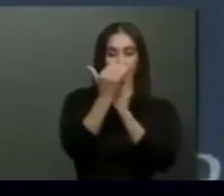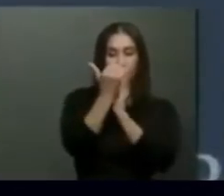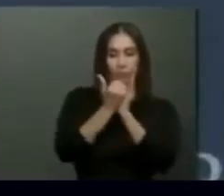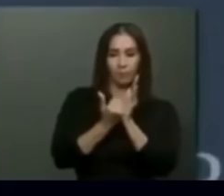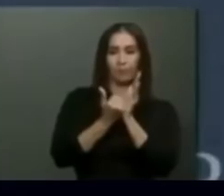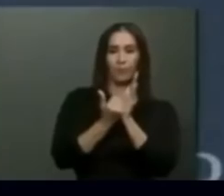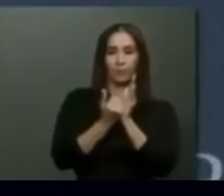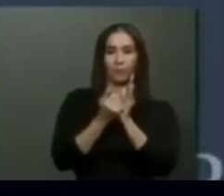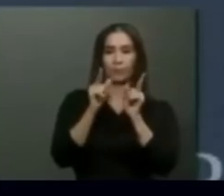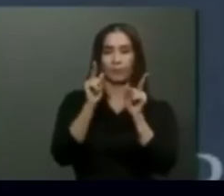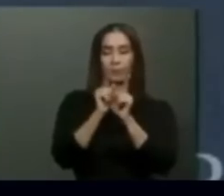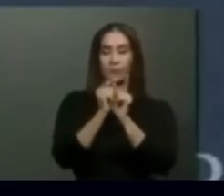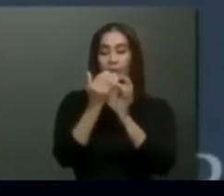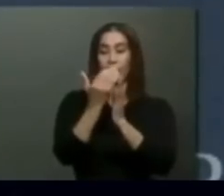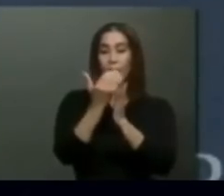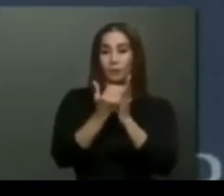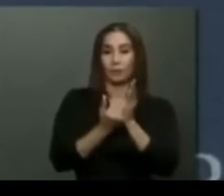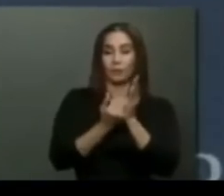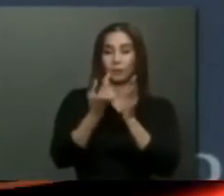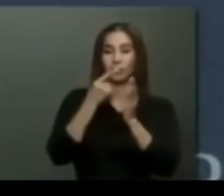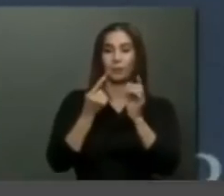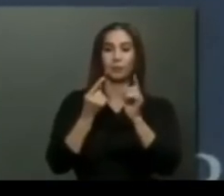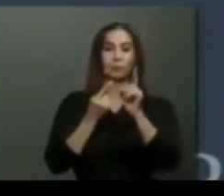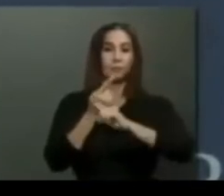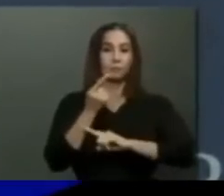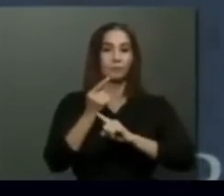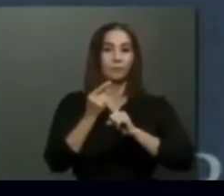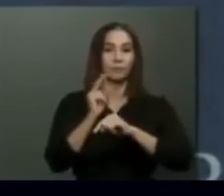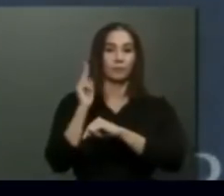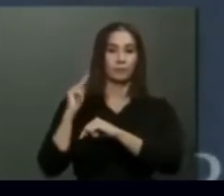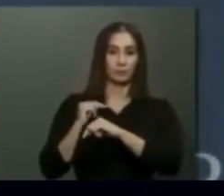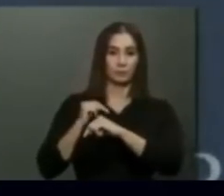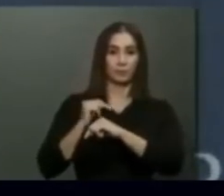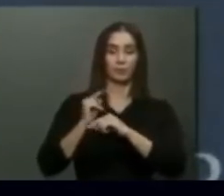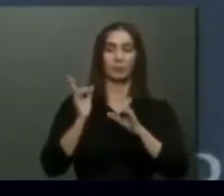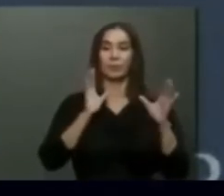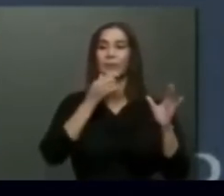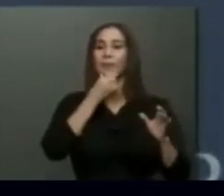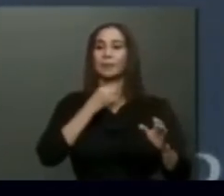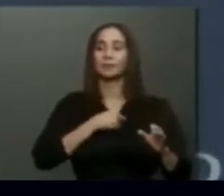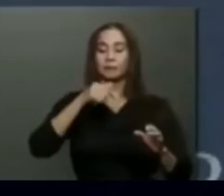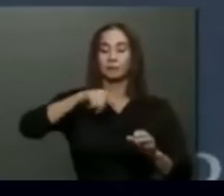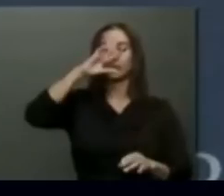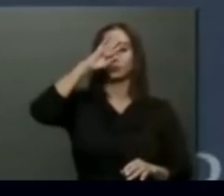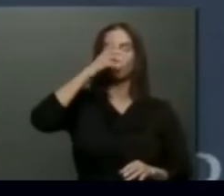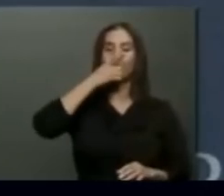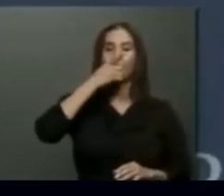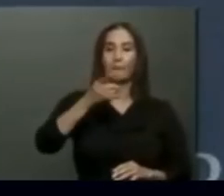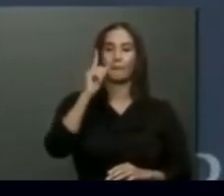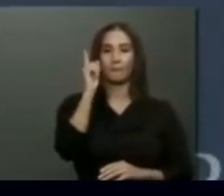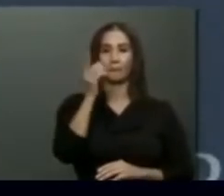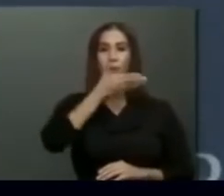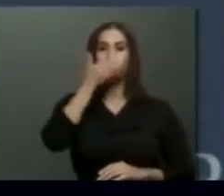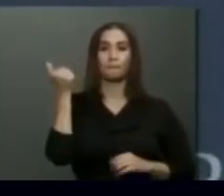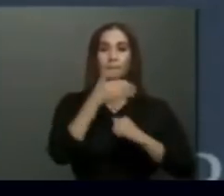reducido y con cifras récord para el mes de noviembre y este mes de diciembre, hace la República Dominicana uno de